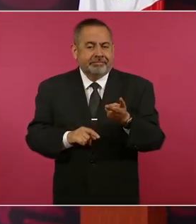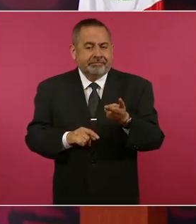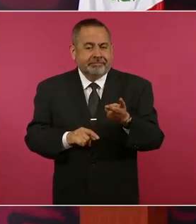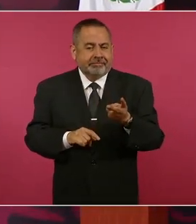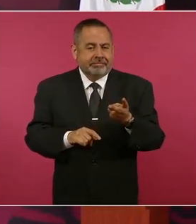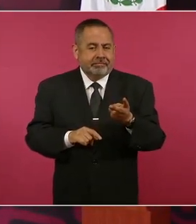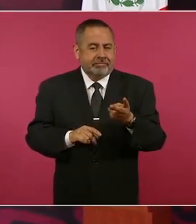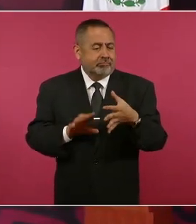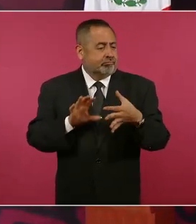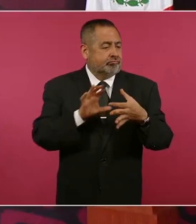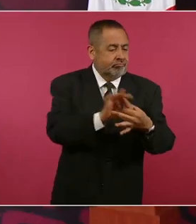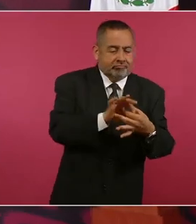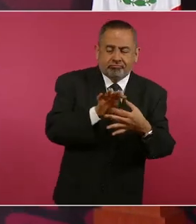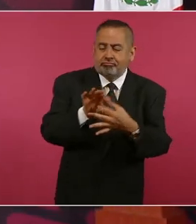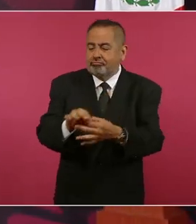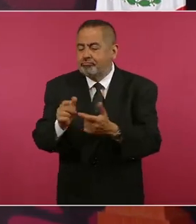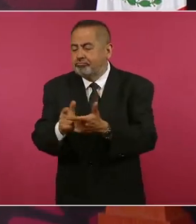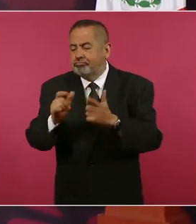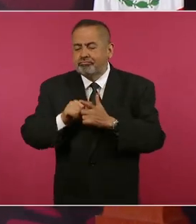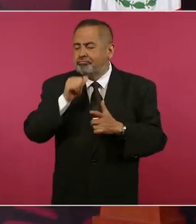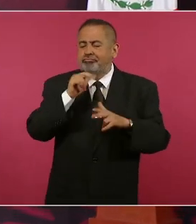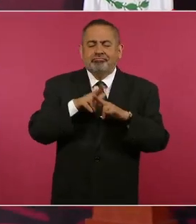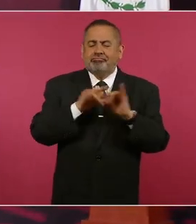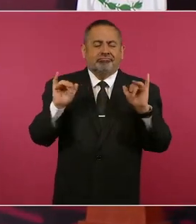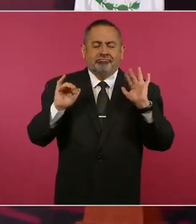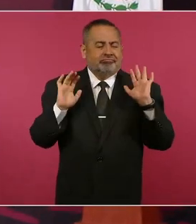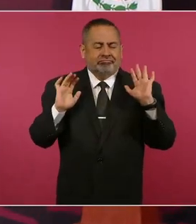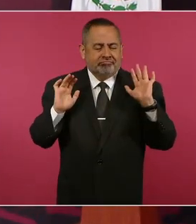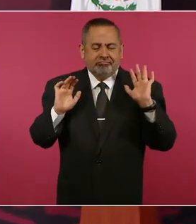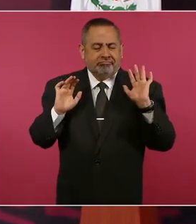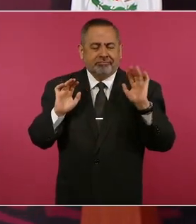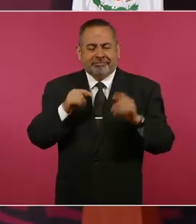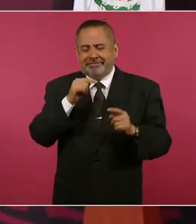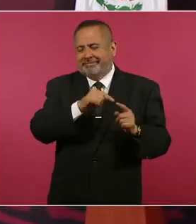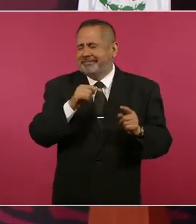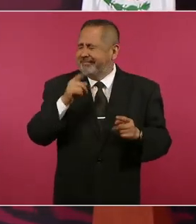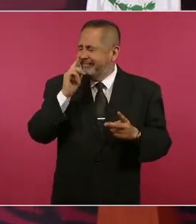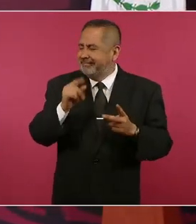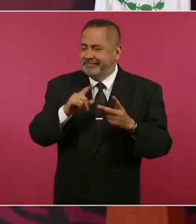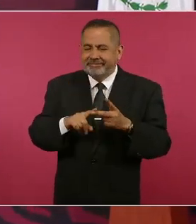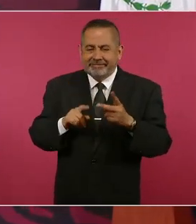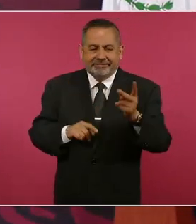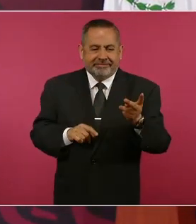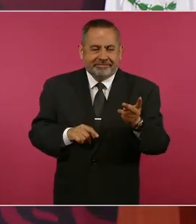no vinculado a ningún grupo de interés creado?